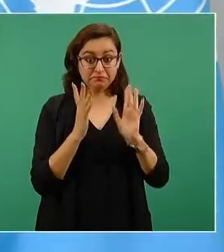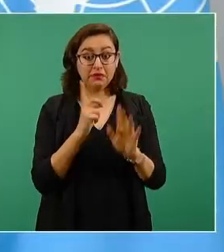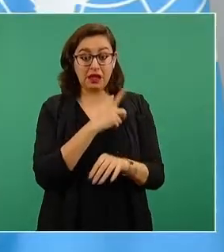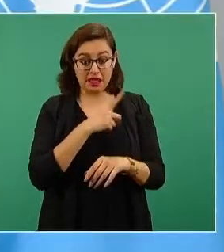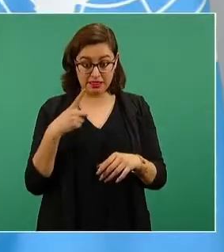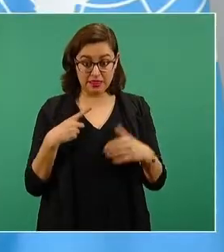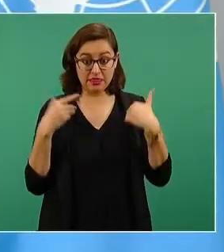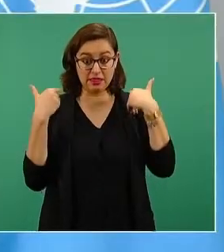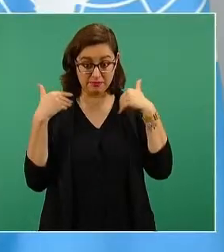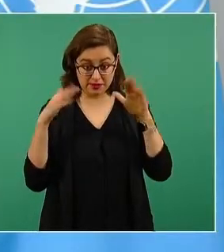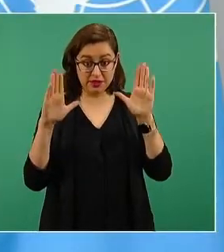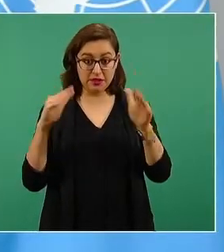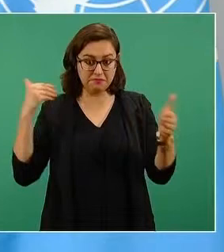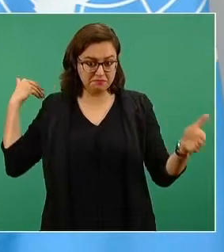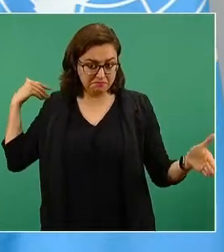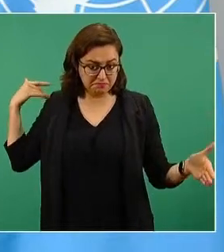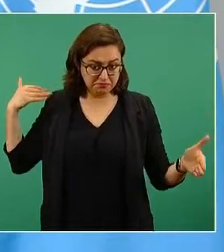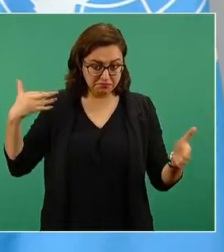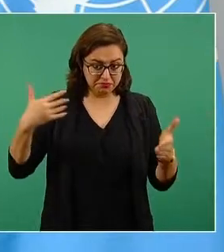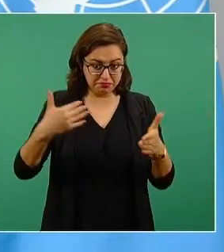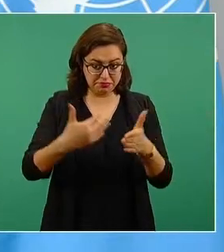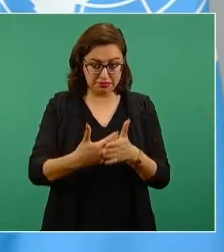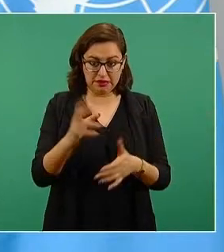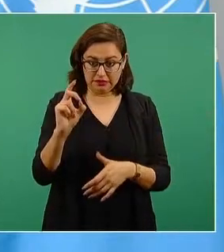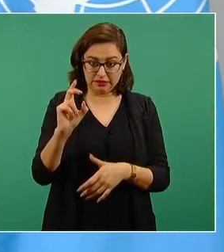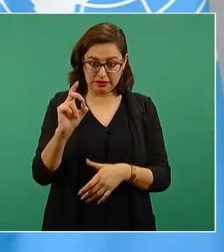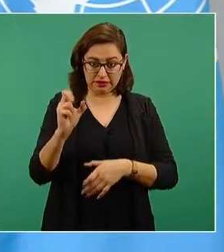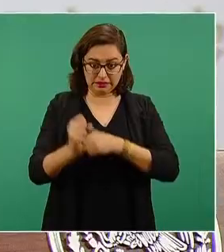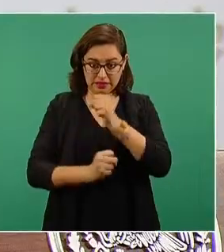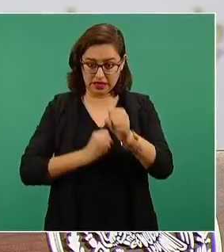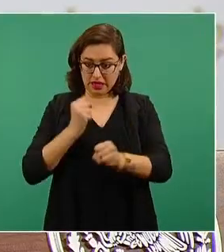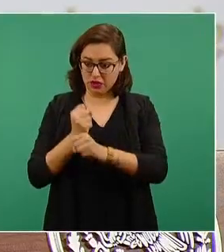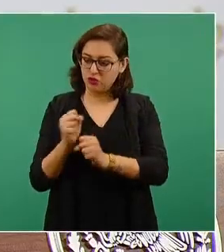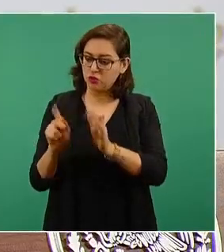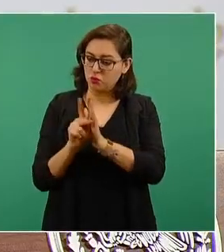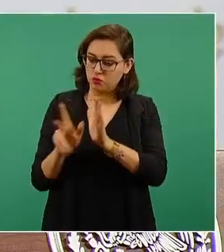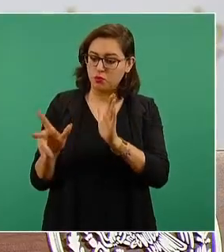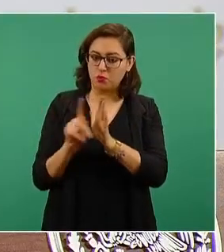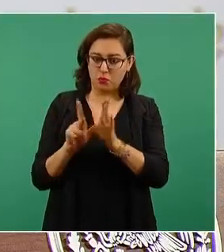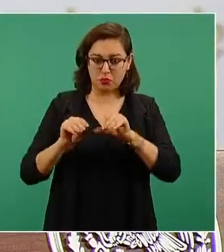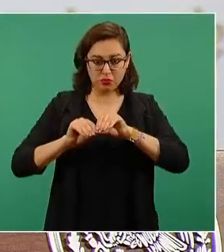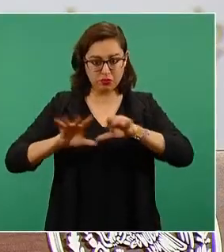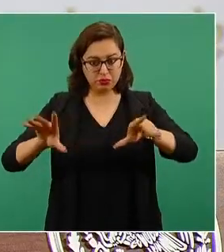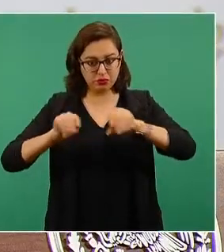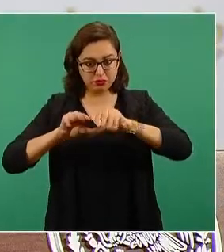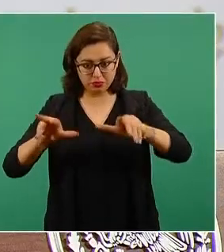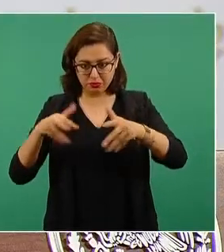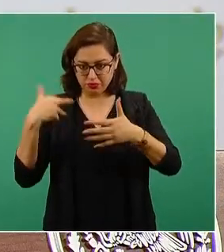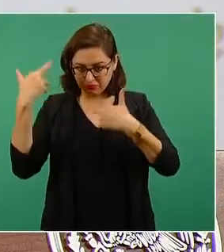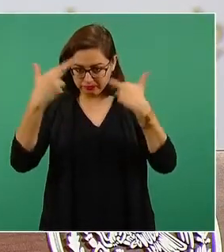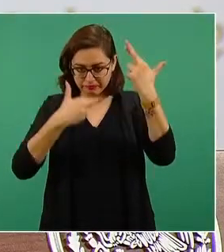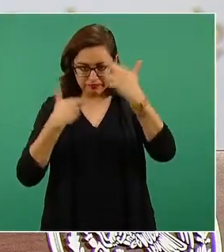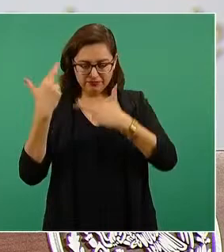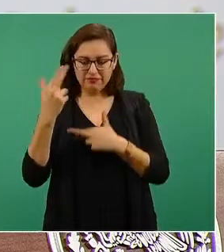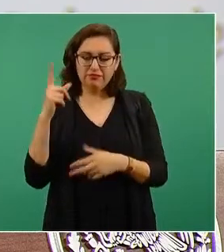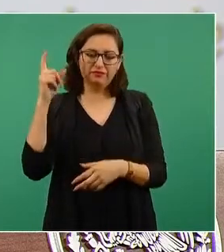revisaran la prensa escrita, porque sería muy difícil escuchar